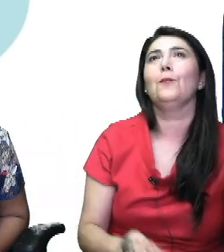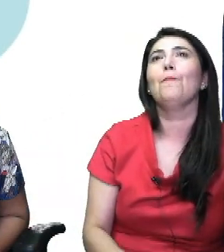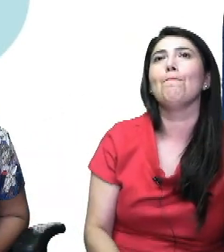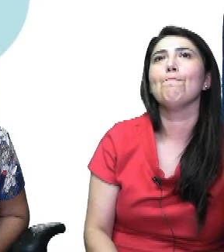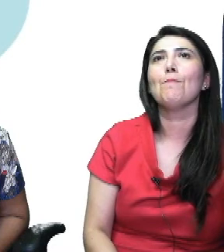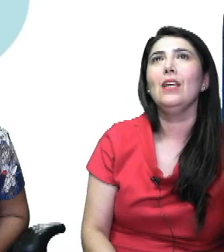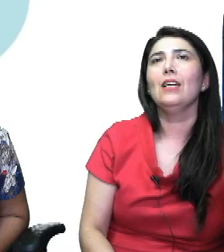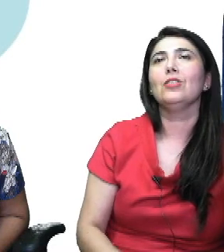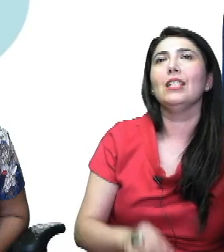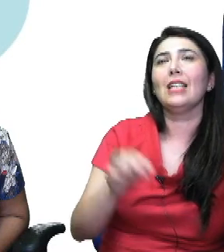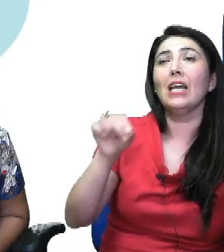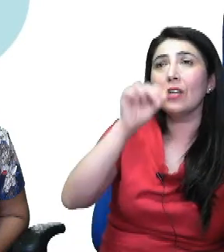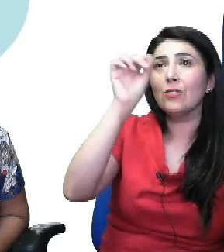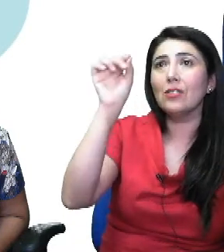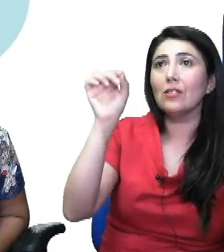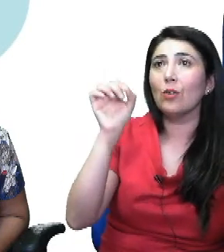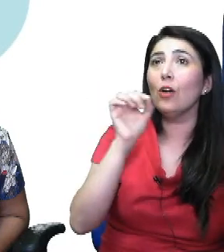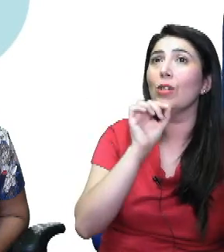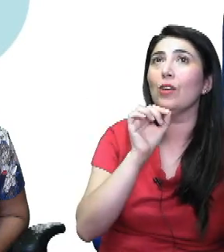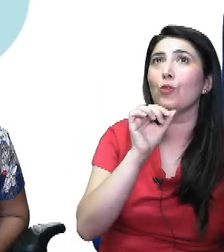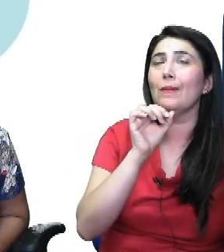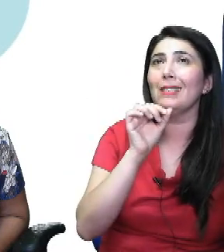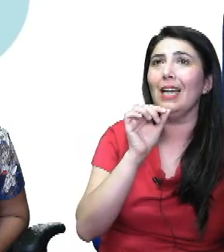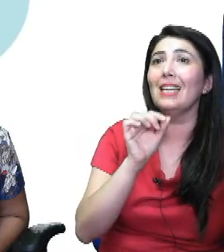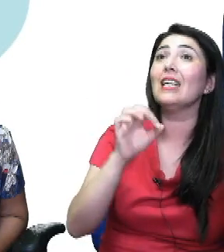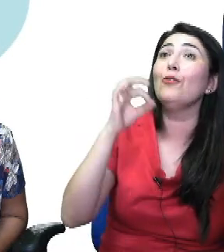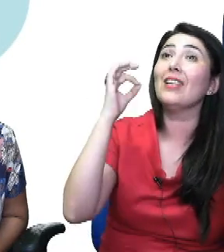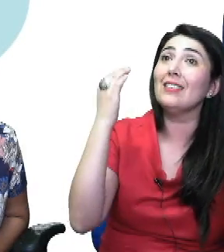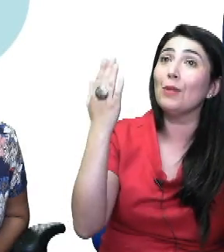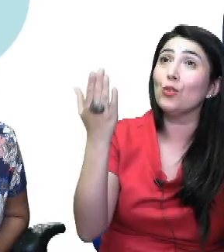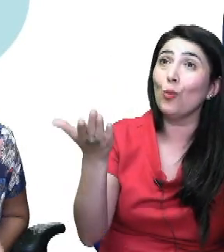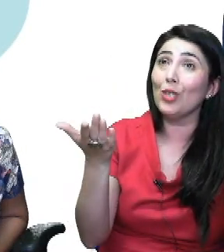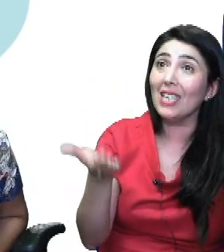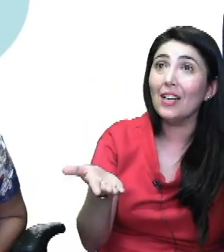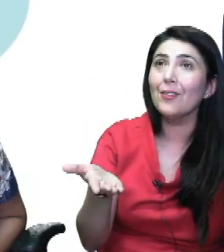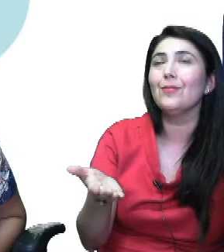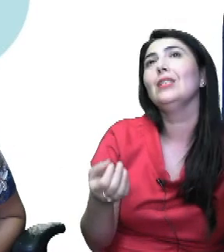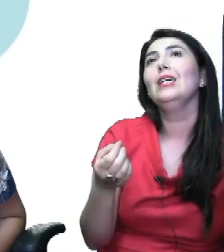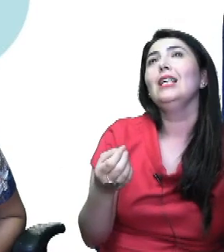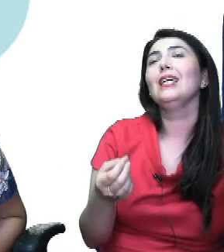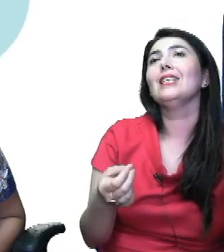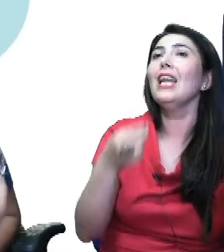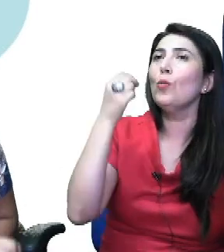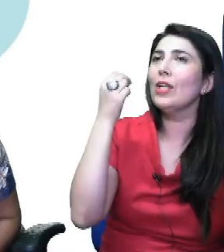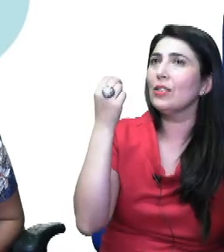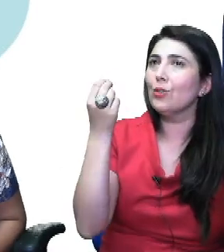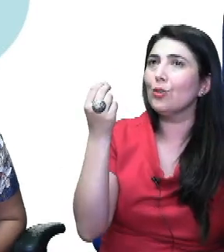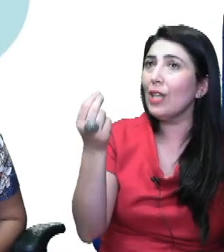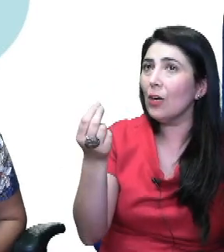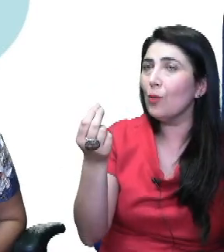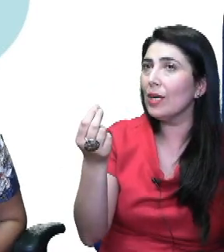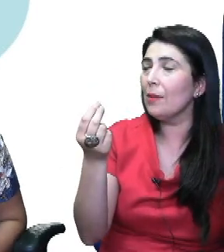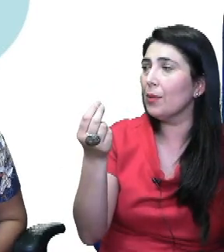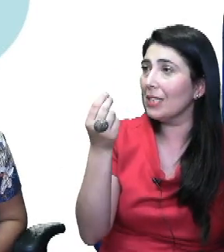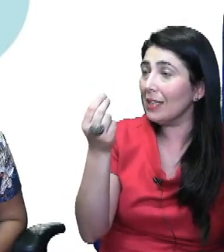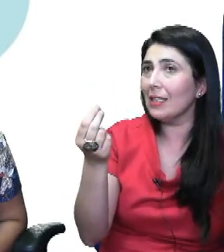¿cierto? Entonces está la coordinación intersectorial como un eje fundamental, está el fortalecimiento comunitario, está la comunicación social